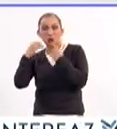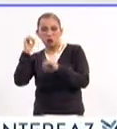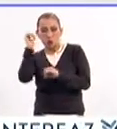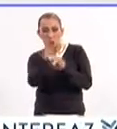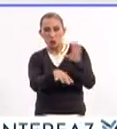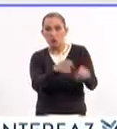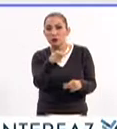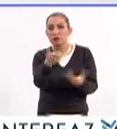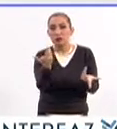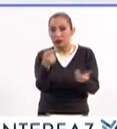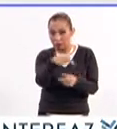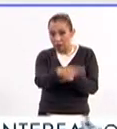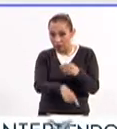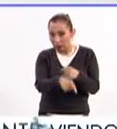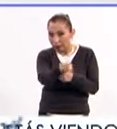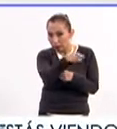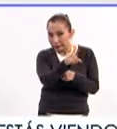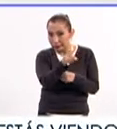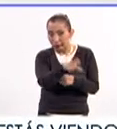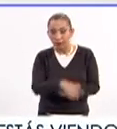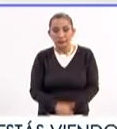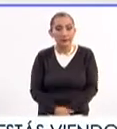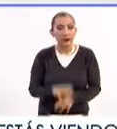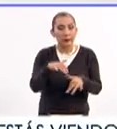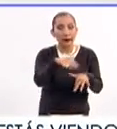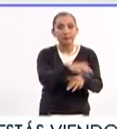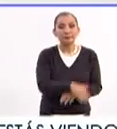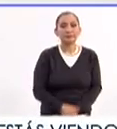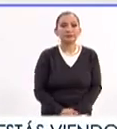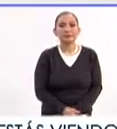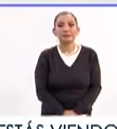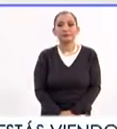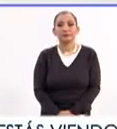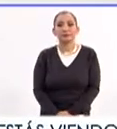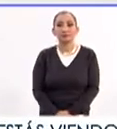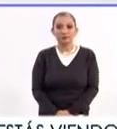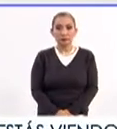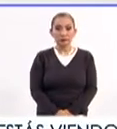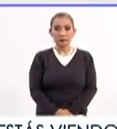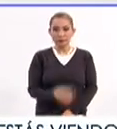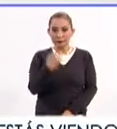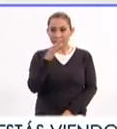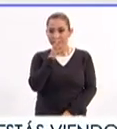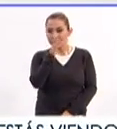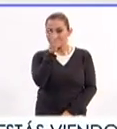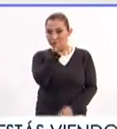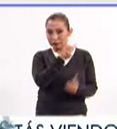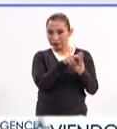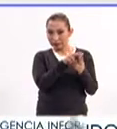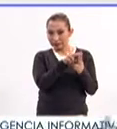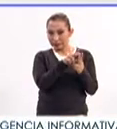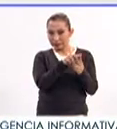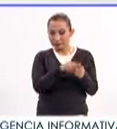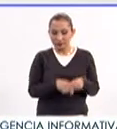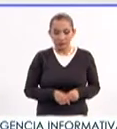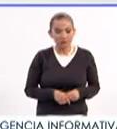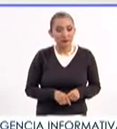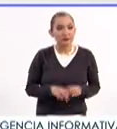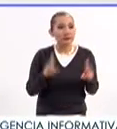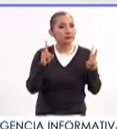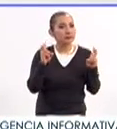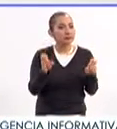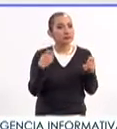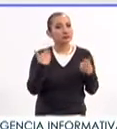influye los desechos que arrojamos al mar, doctor? Le voy a responder las dos preguntas, porque el tema